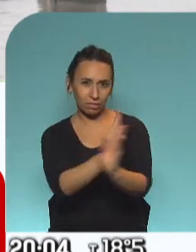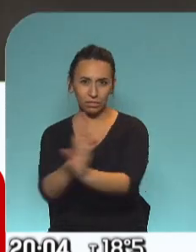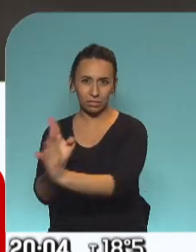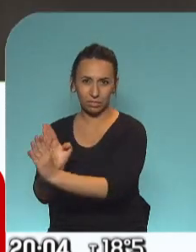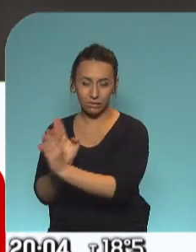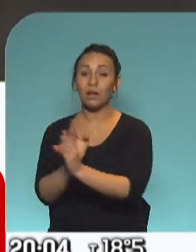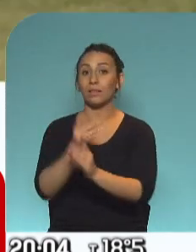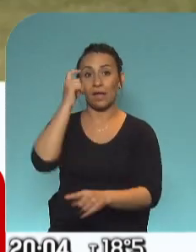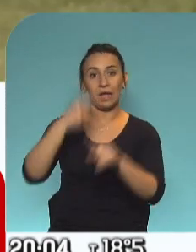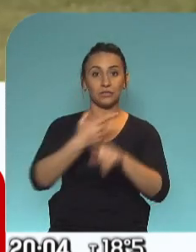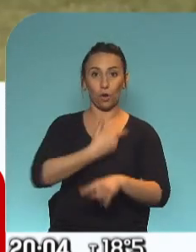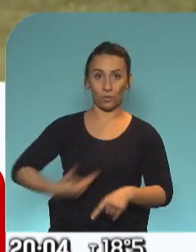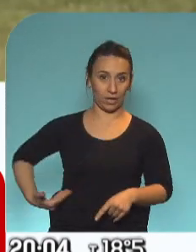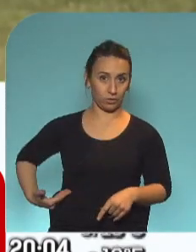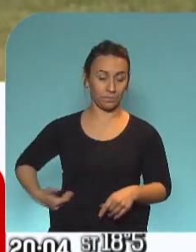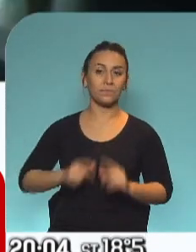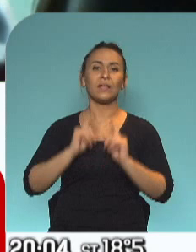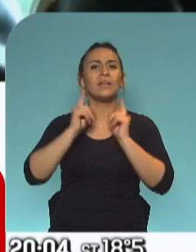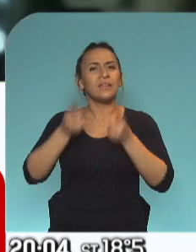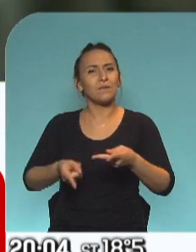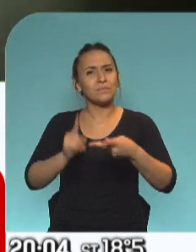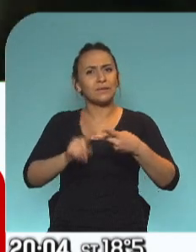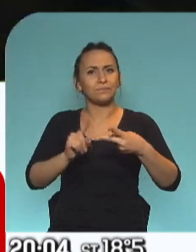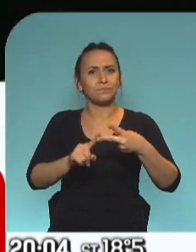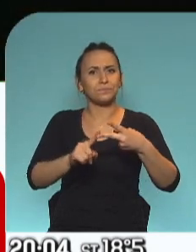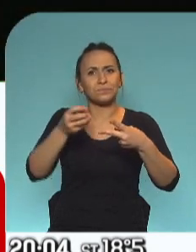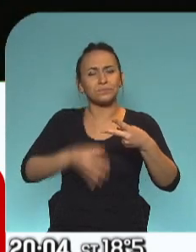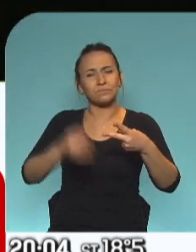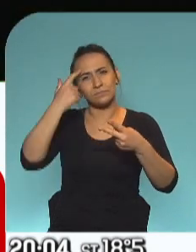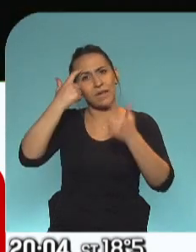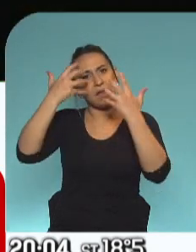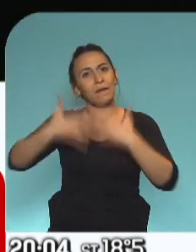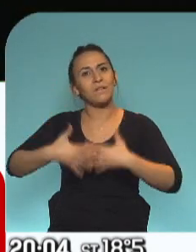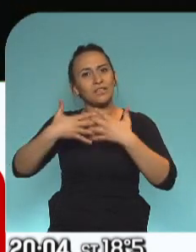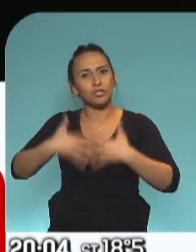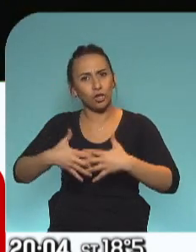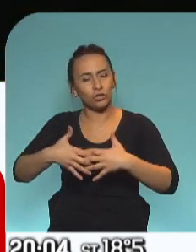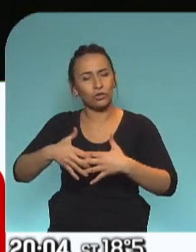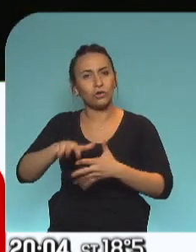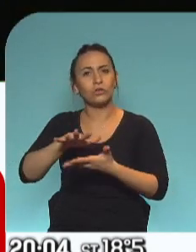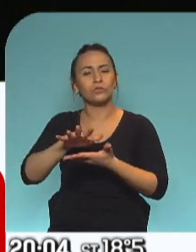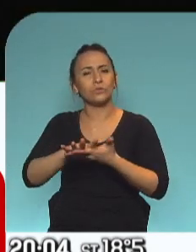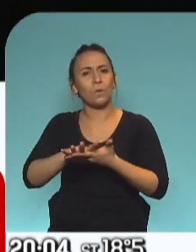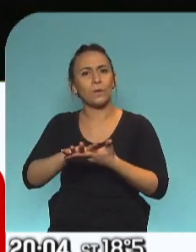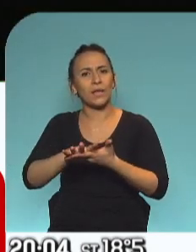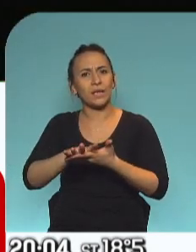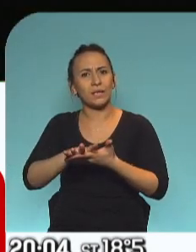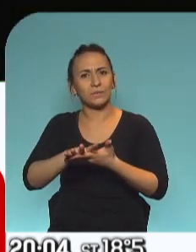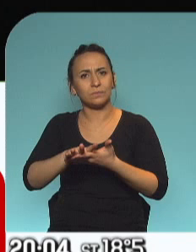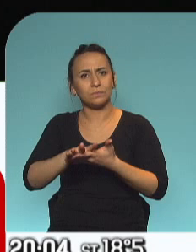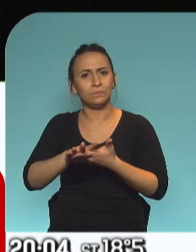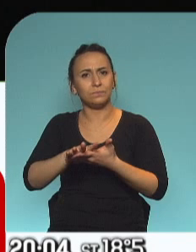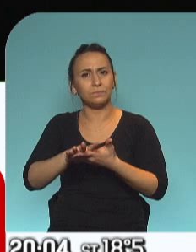tenemos el tema del espionaje y por otro lado también empezar a pensar y reflexionar cómo reaccionó, si